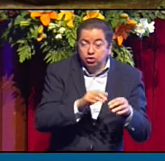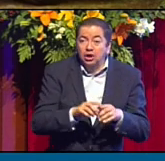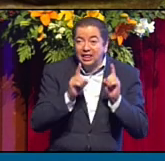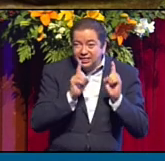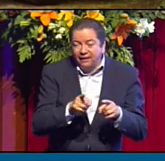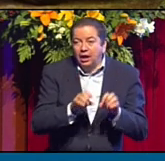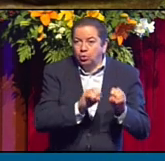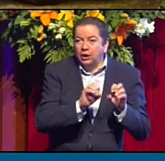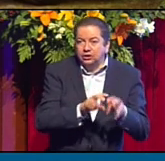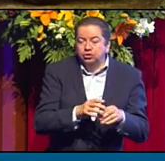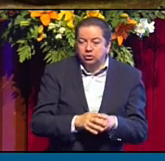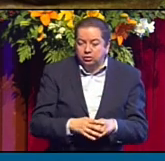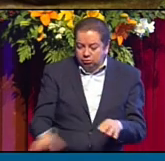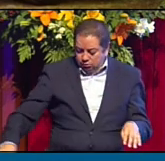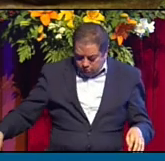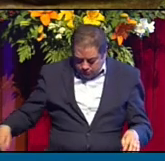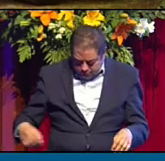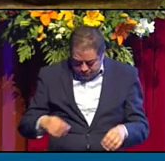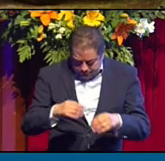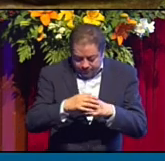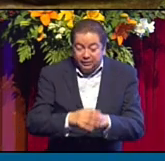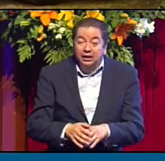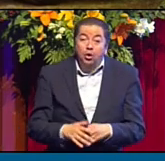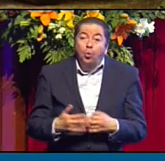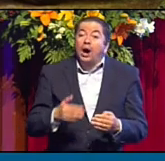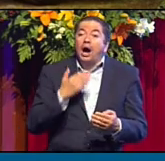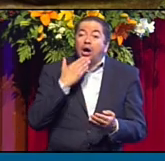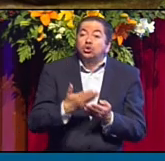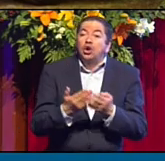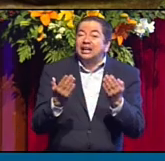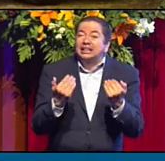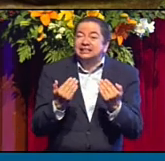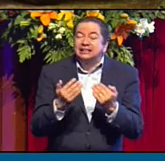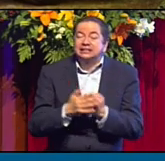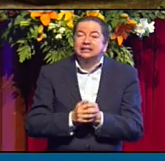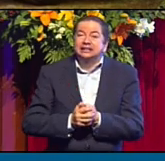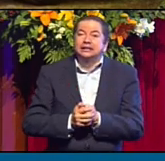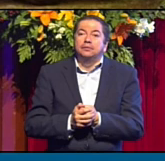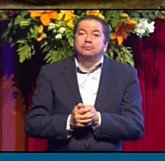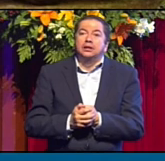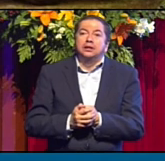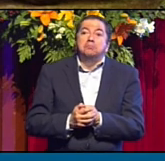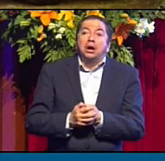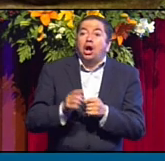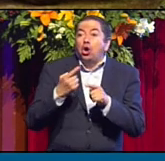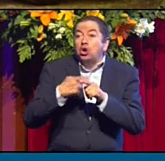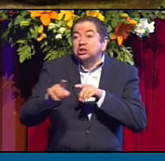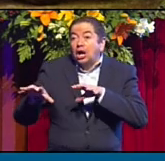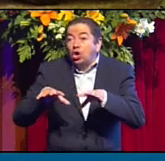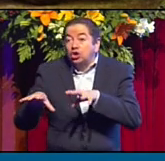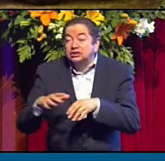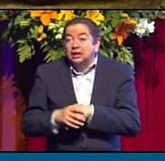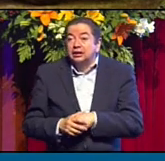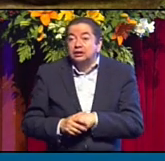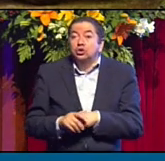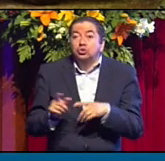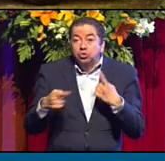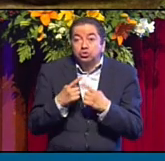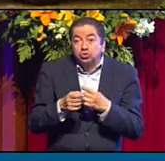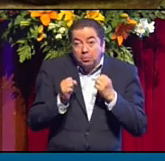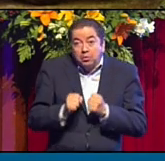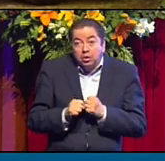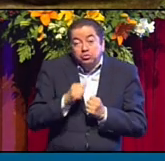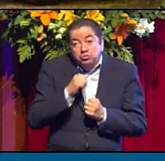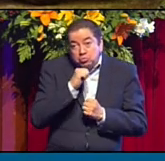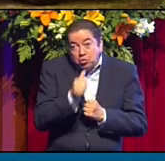educación. Pero si se requiere para otros fines que no afectan el uso en educación, lo podemos hacer. Y nosotros que tenemos,